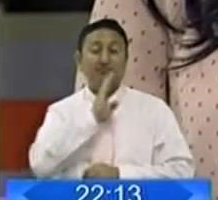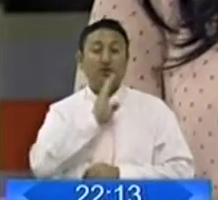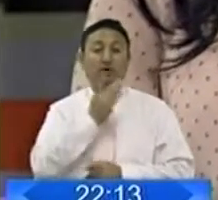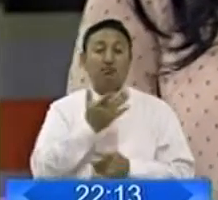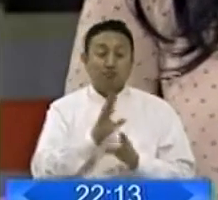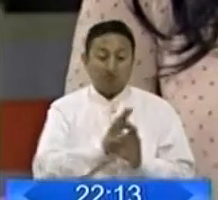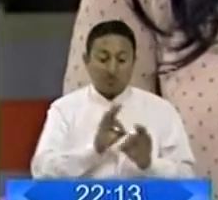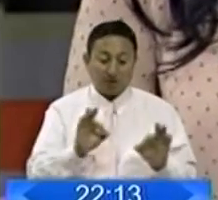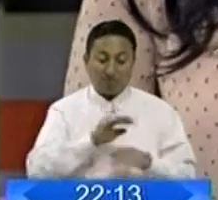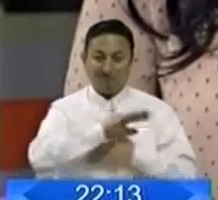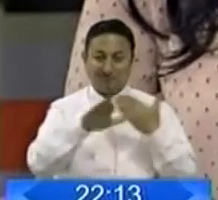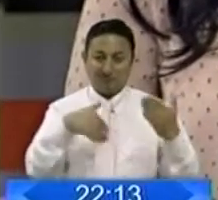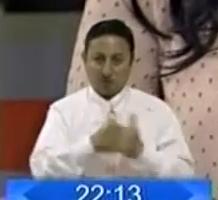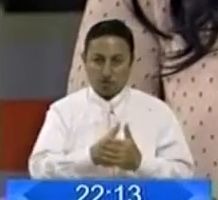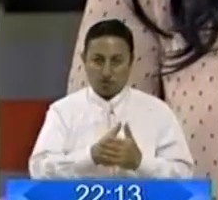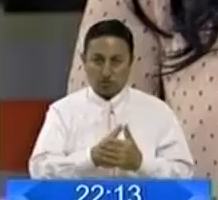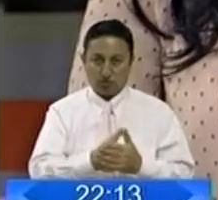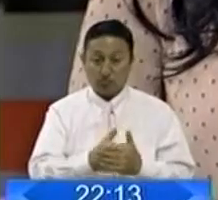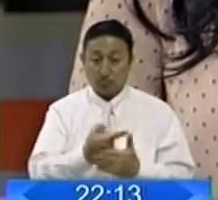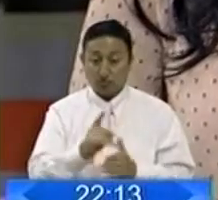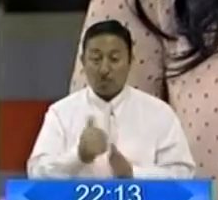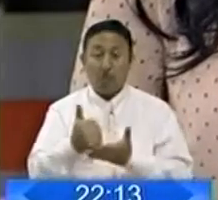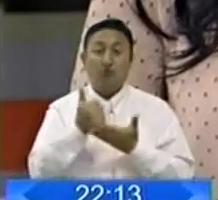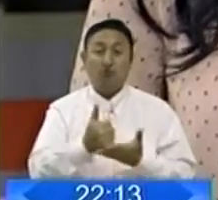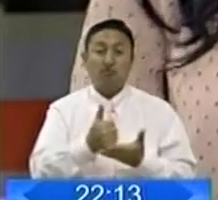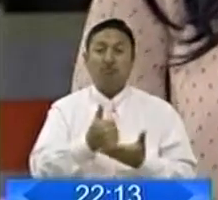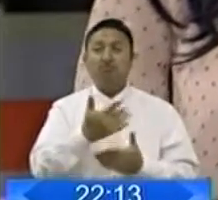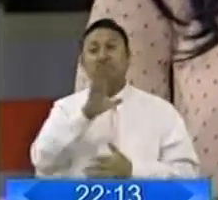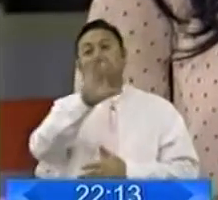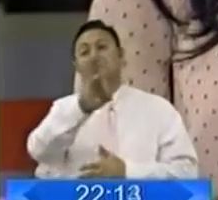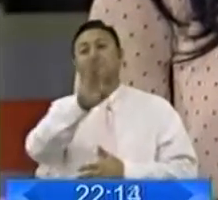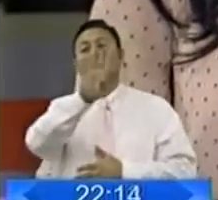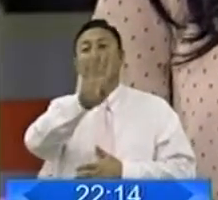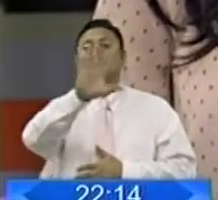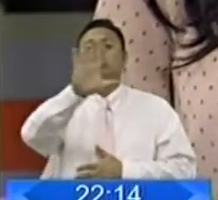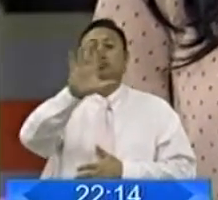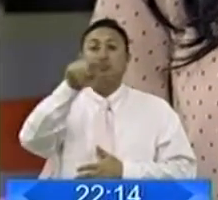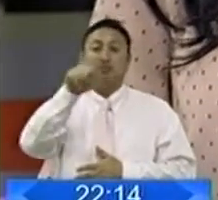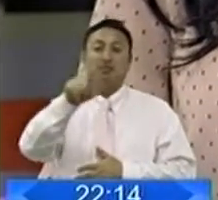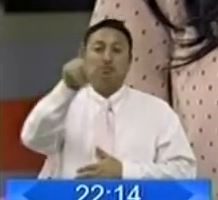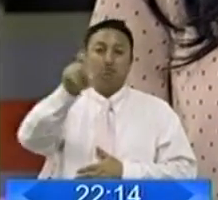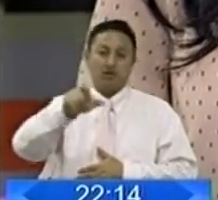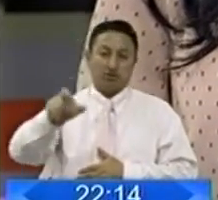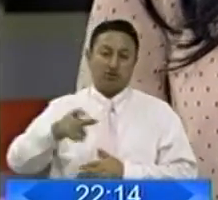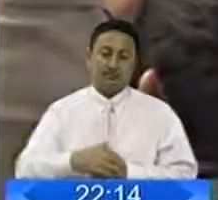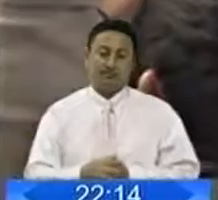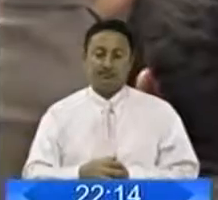Saneamiento para Todos, con lo cual se beneficiará a más de 845 mil personas.